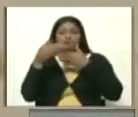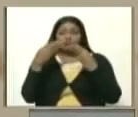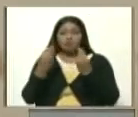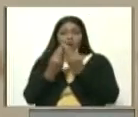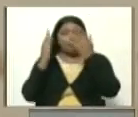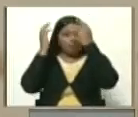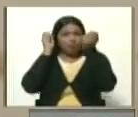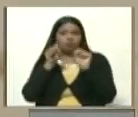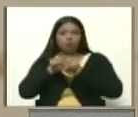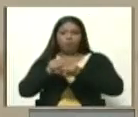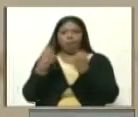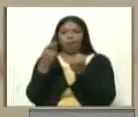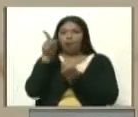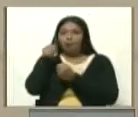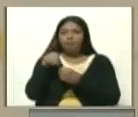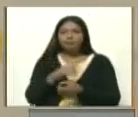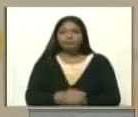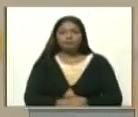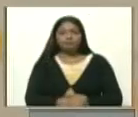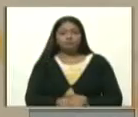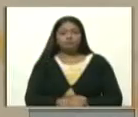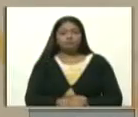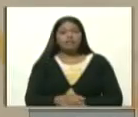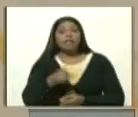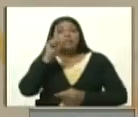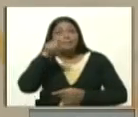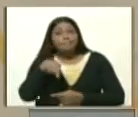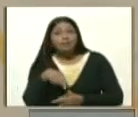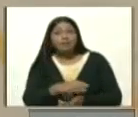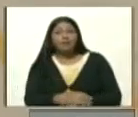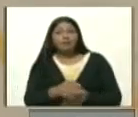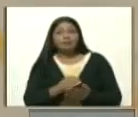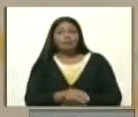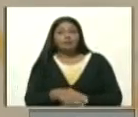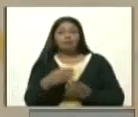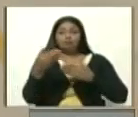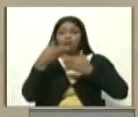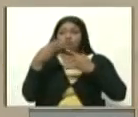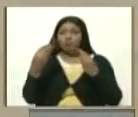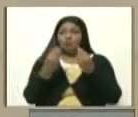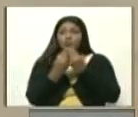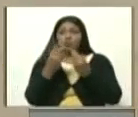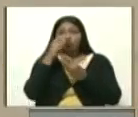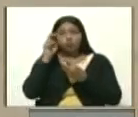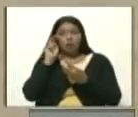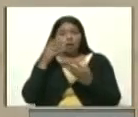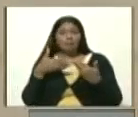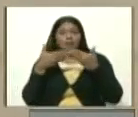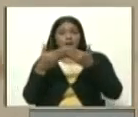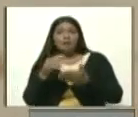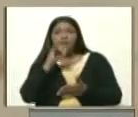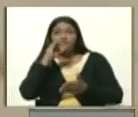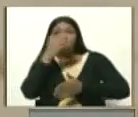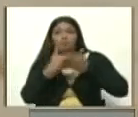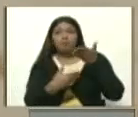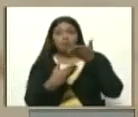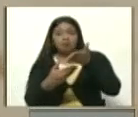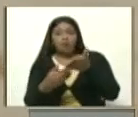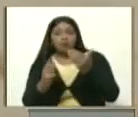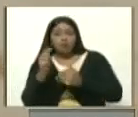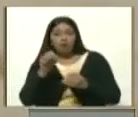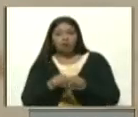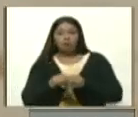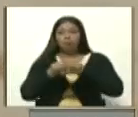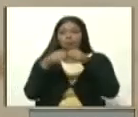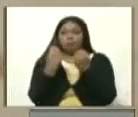quedó violado totalmente. También el derecho a comunicarse con funcionarios consulares y la debida entrega de información a las